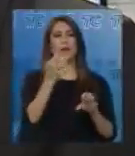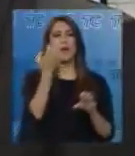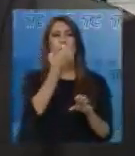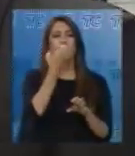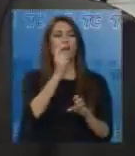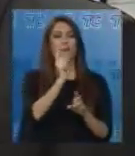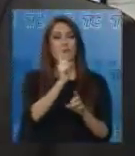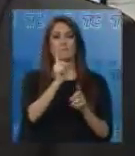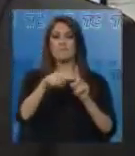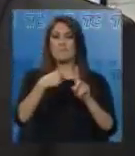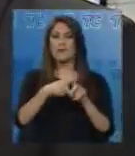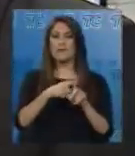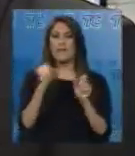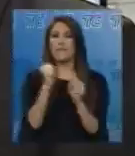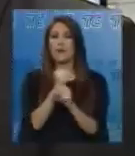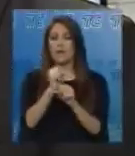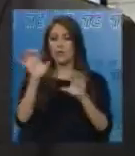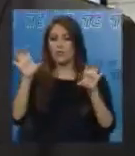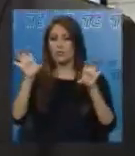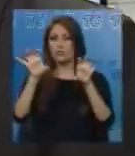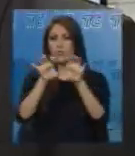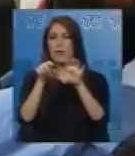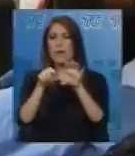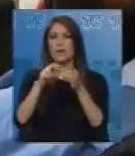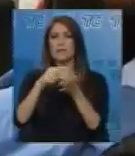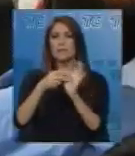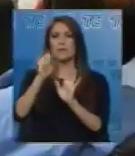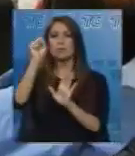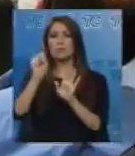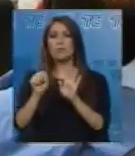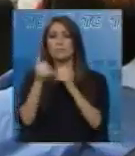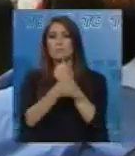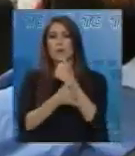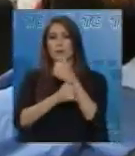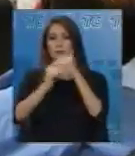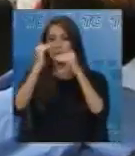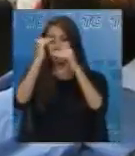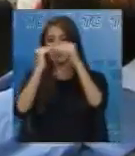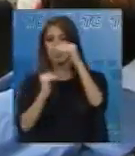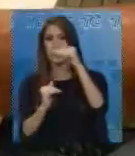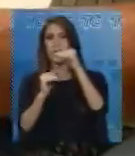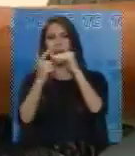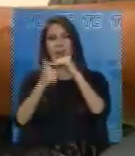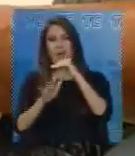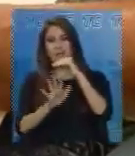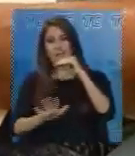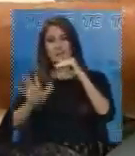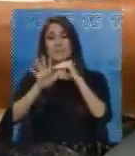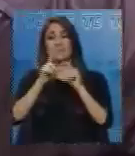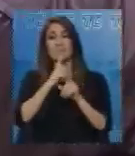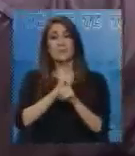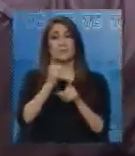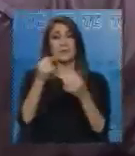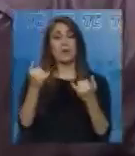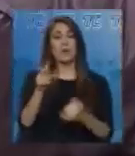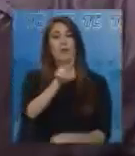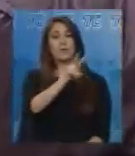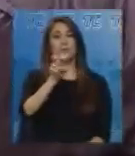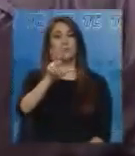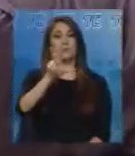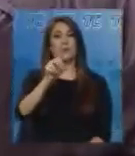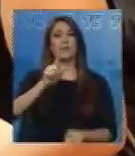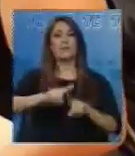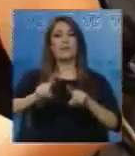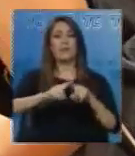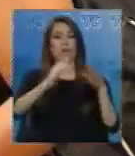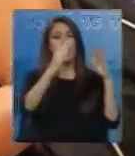una pequeña mezcla, pero sobre todo al sur del país. Por ahora, la Secretaría de Gestión de Riesgos ha dispuesto más de 230